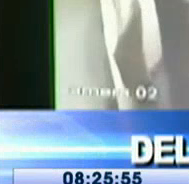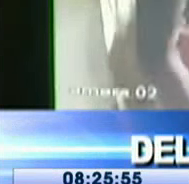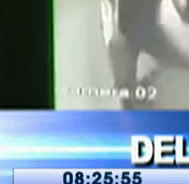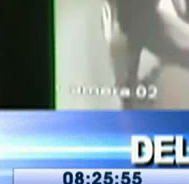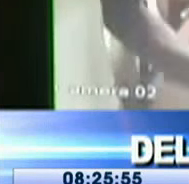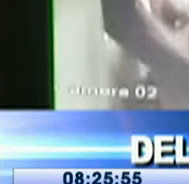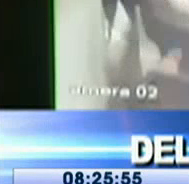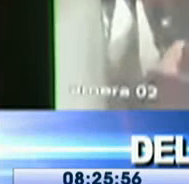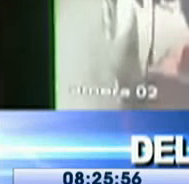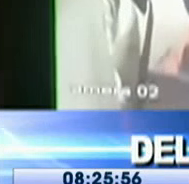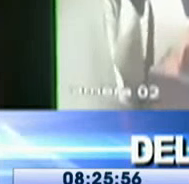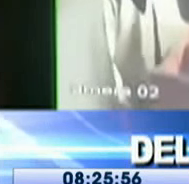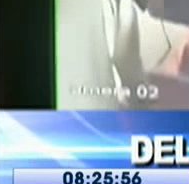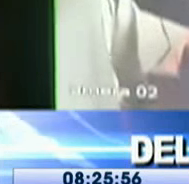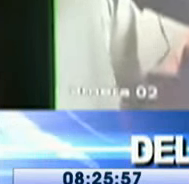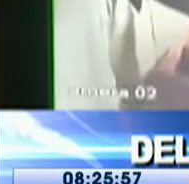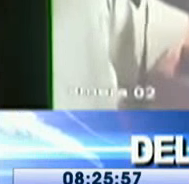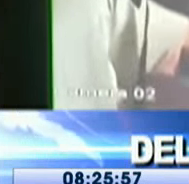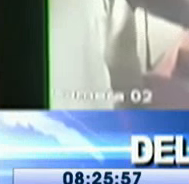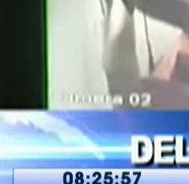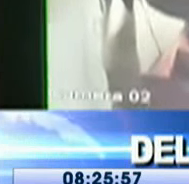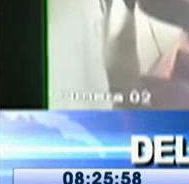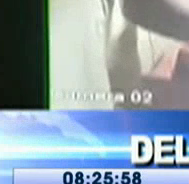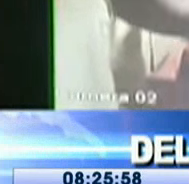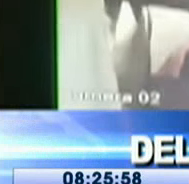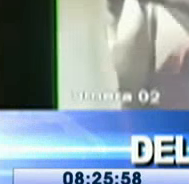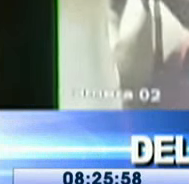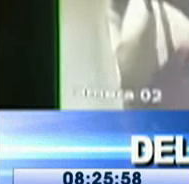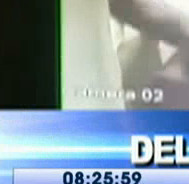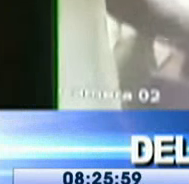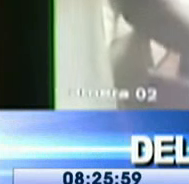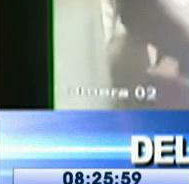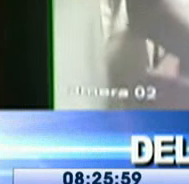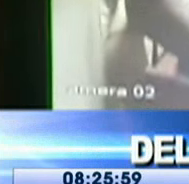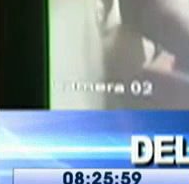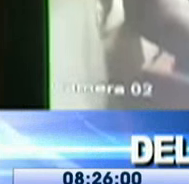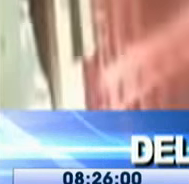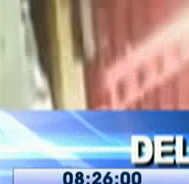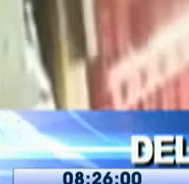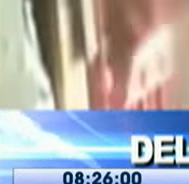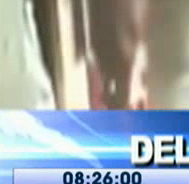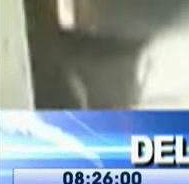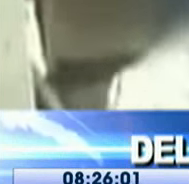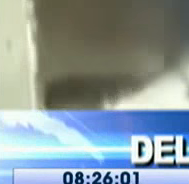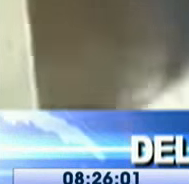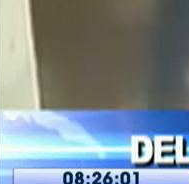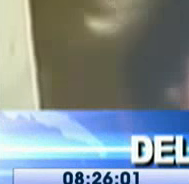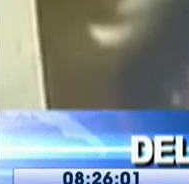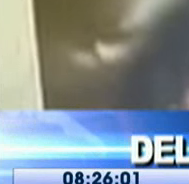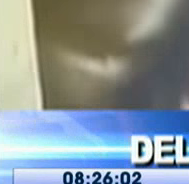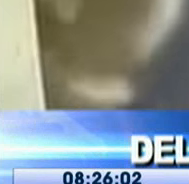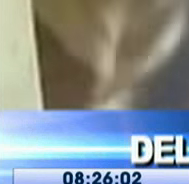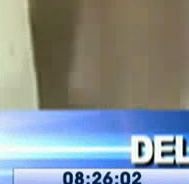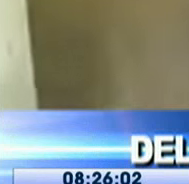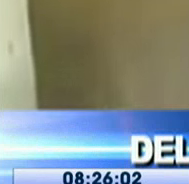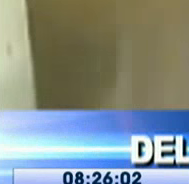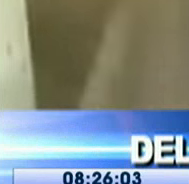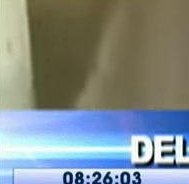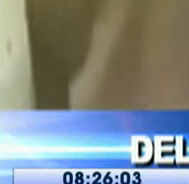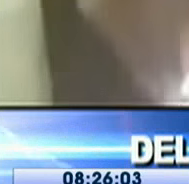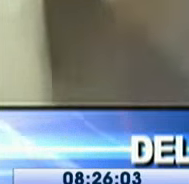pesar de que estaba repleta de mujeres y niños. Conozca dónde ocurrió el hecho, este hecho que quedó grabado por una cámara de